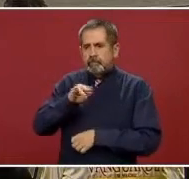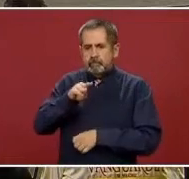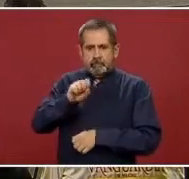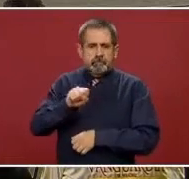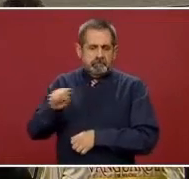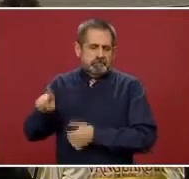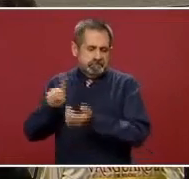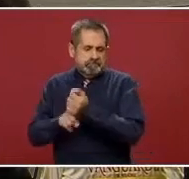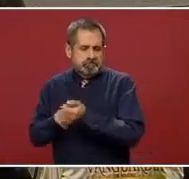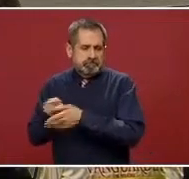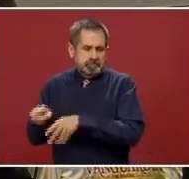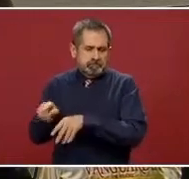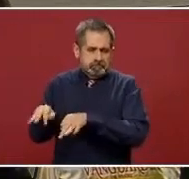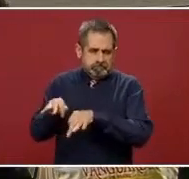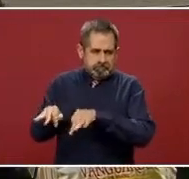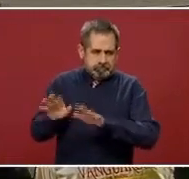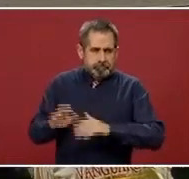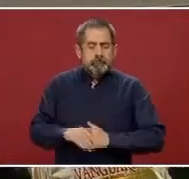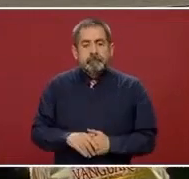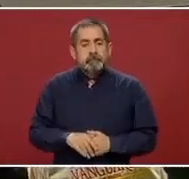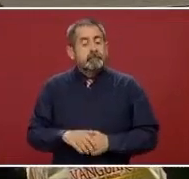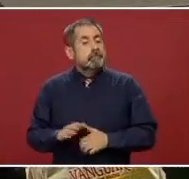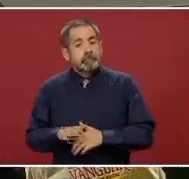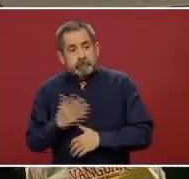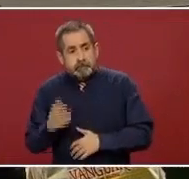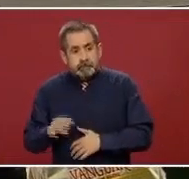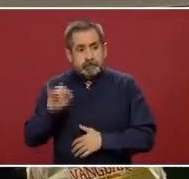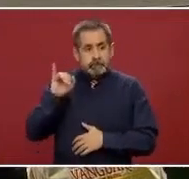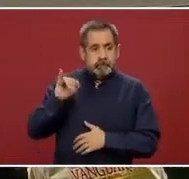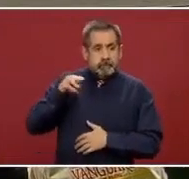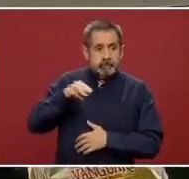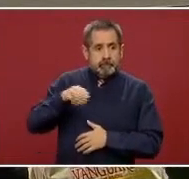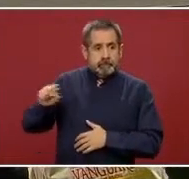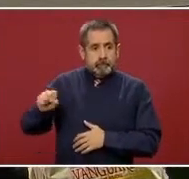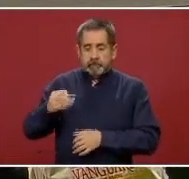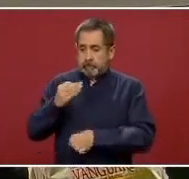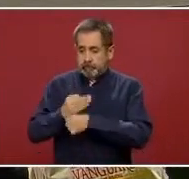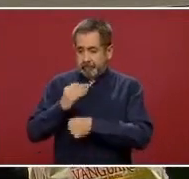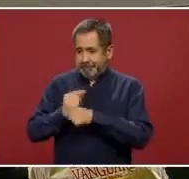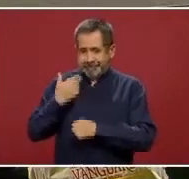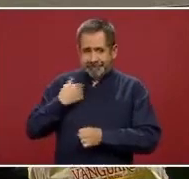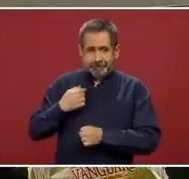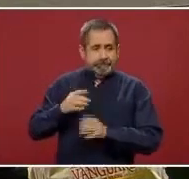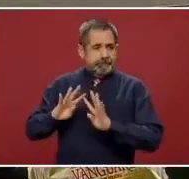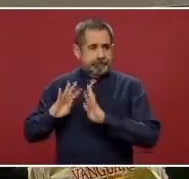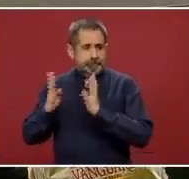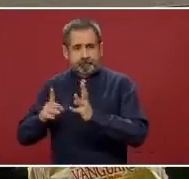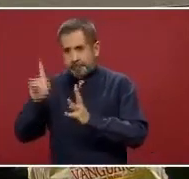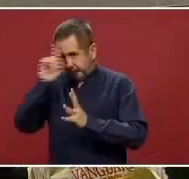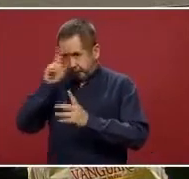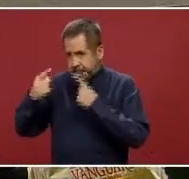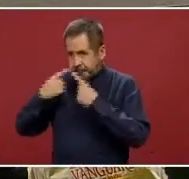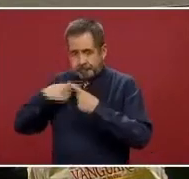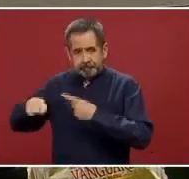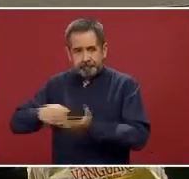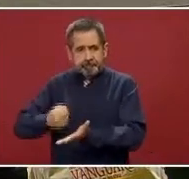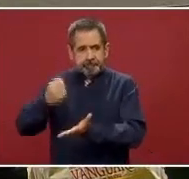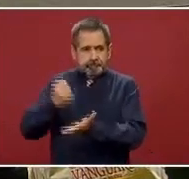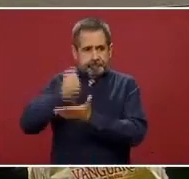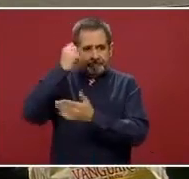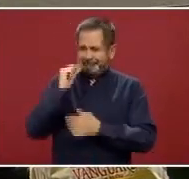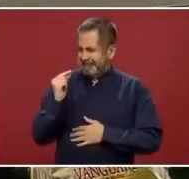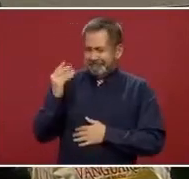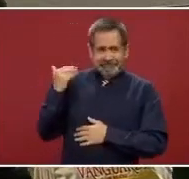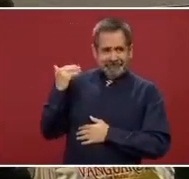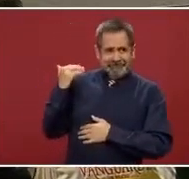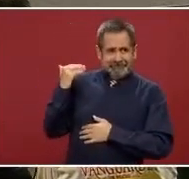Social, porque el Seguro Social acaba de aprobar, el Consejo Técnico del Seguro Social, hace unos